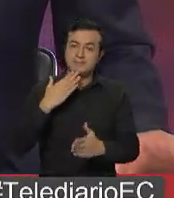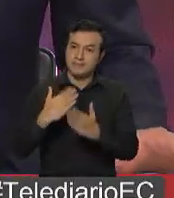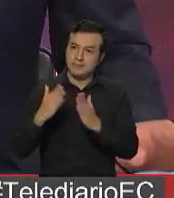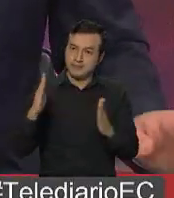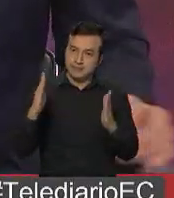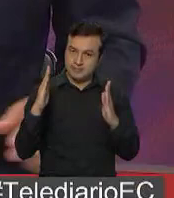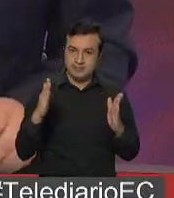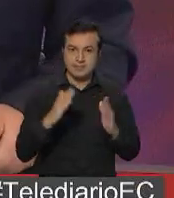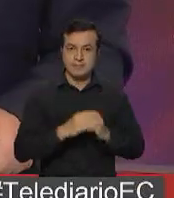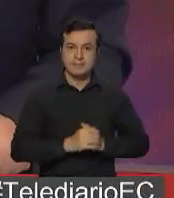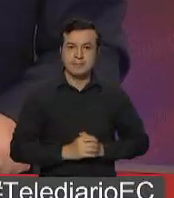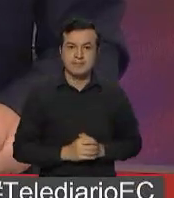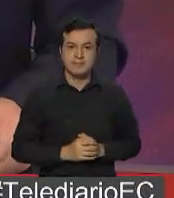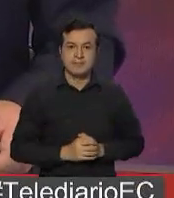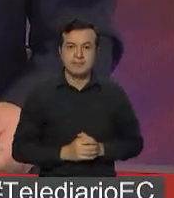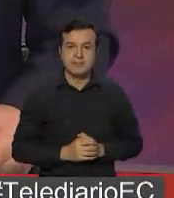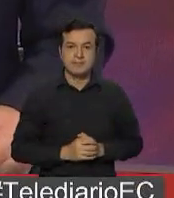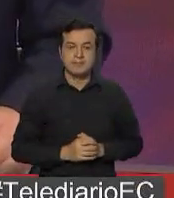Bienvenido.